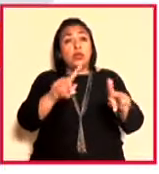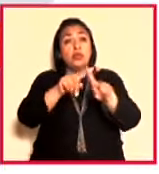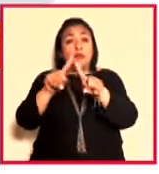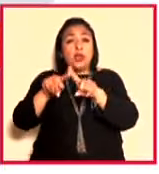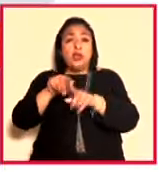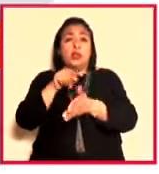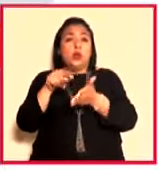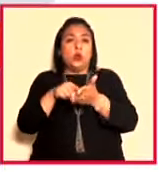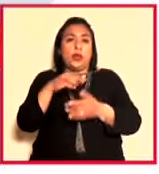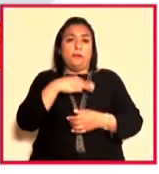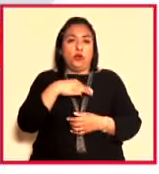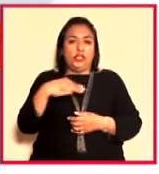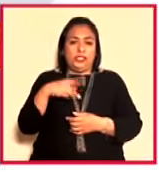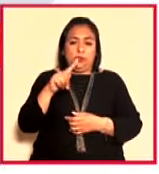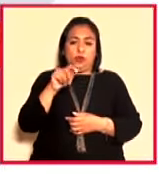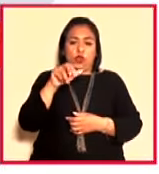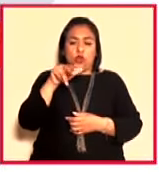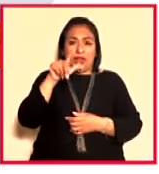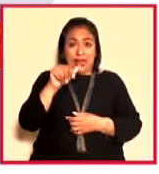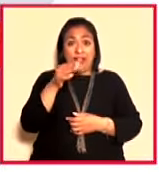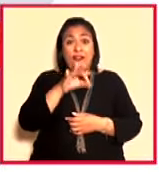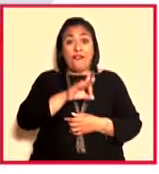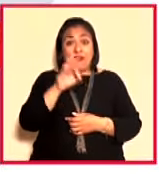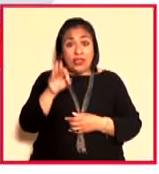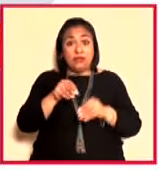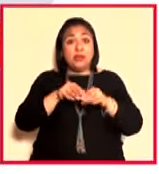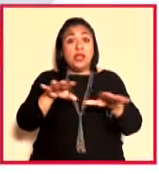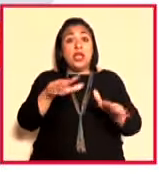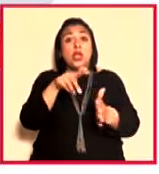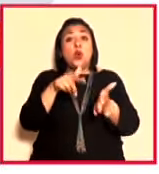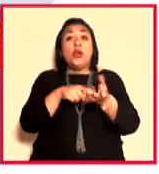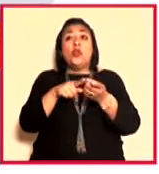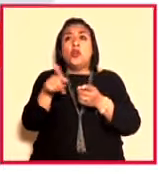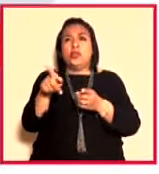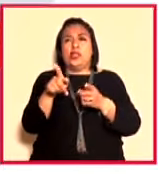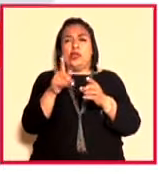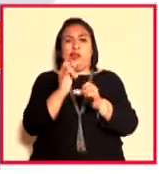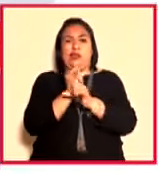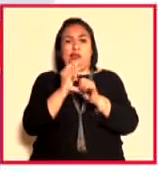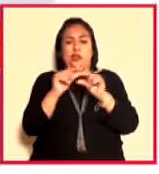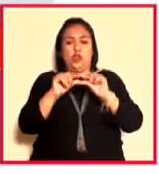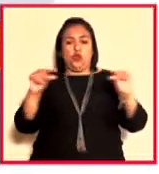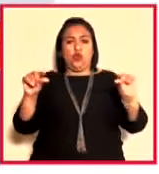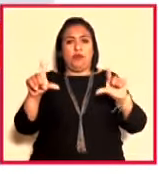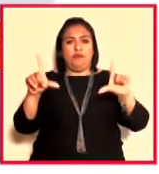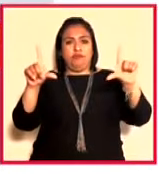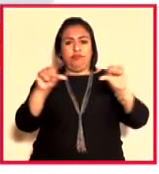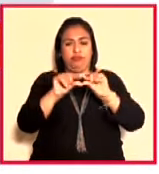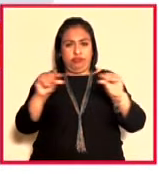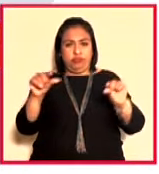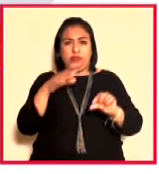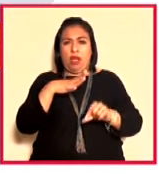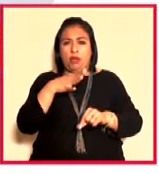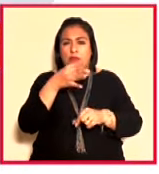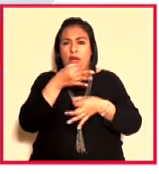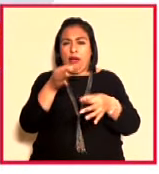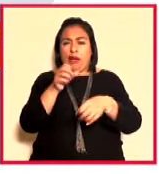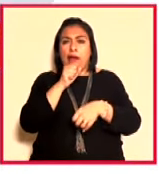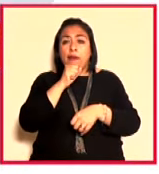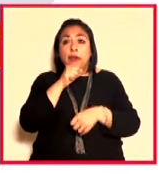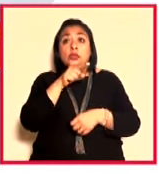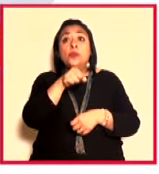de Tonalá. Las fechas serán dadas a conocer en la página que aparece en pantalla. Y nos pusimos el reto de que las